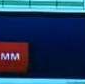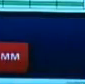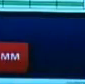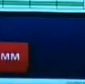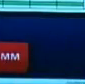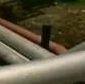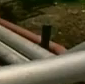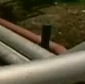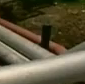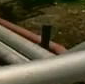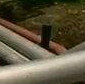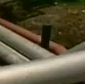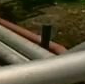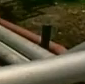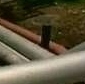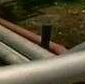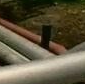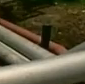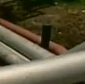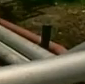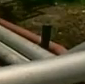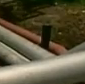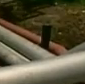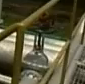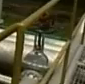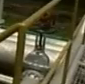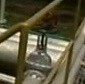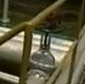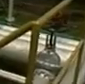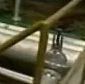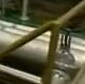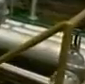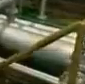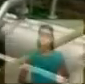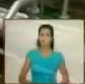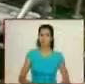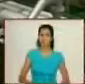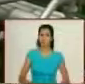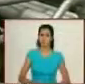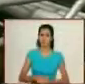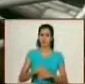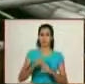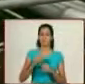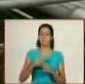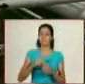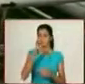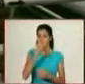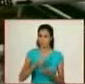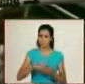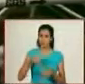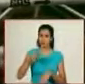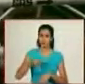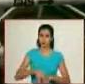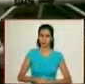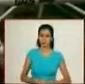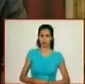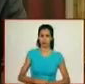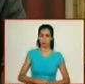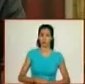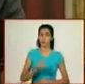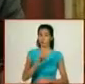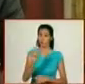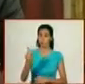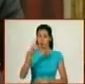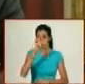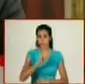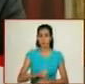llevarán a Venezuela a incrementar su producción gasífera de 630 a 11.500 millones de pies cúbicos para el año 2012. En 100